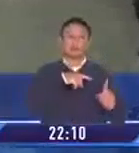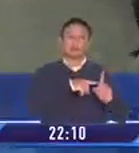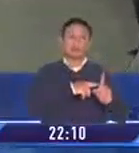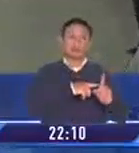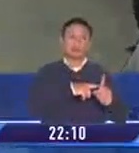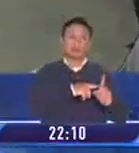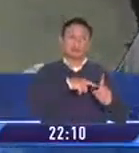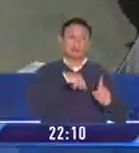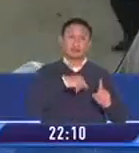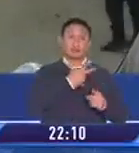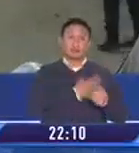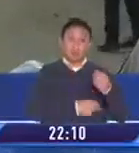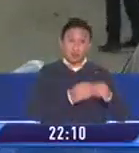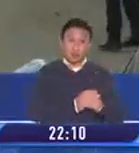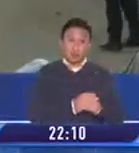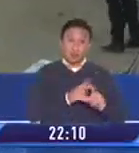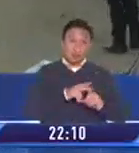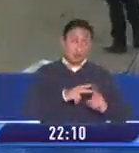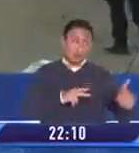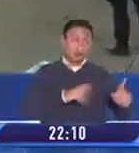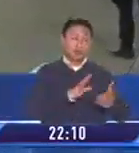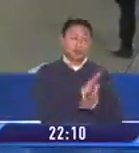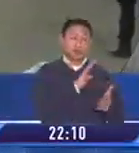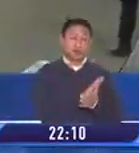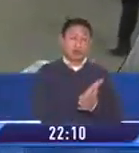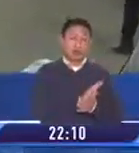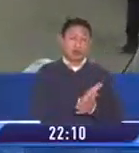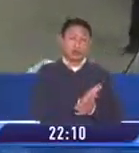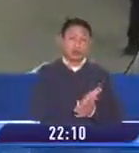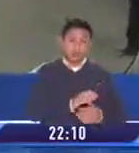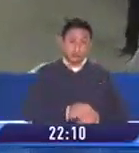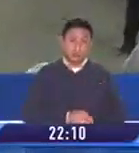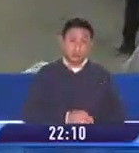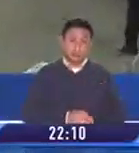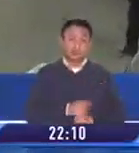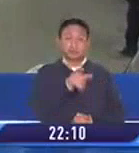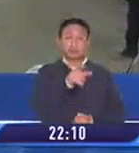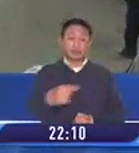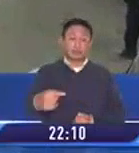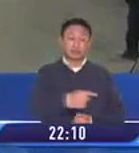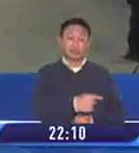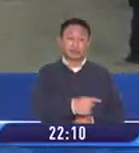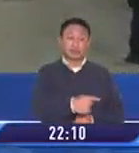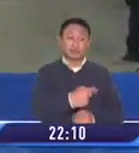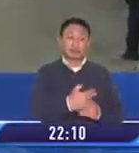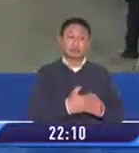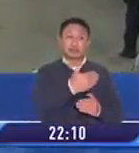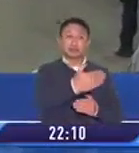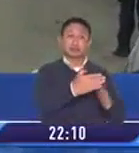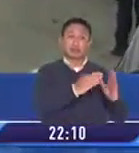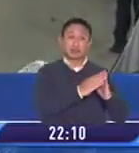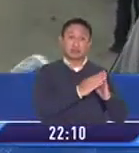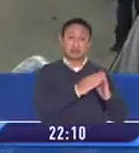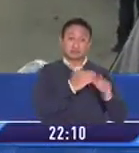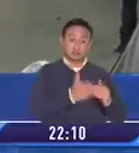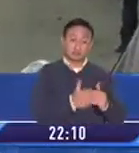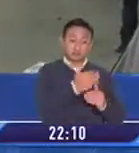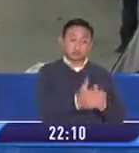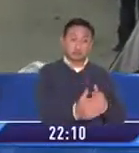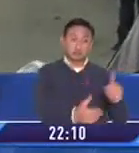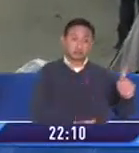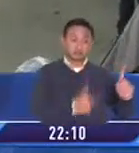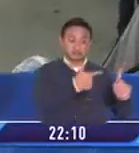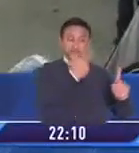a dejarles al niño, a la unidad educativa, es lo que le interceptan a 2 metros de la puerta de ingreso a su